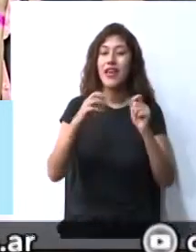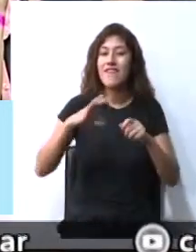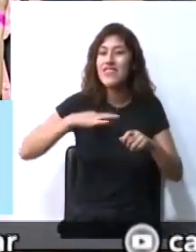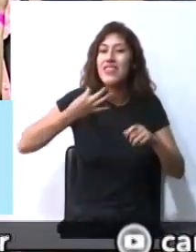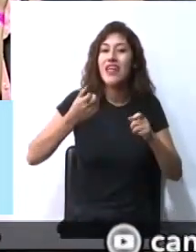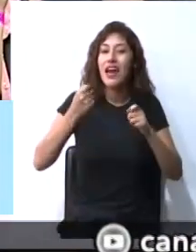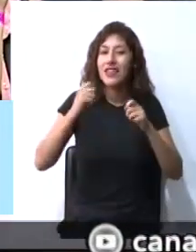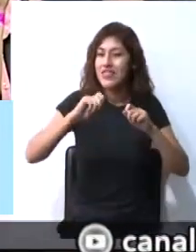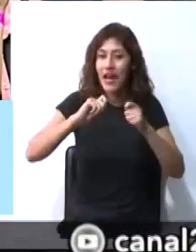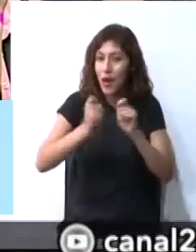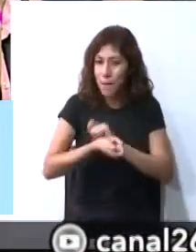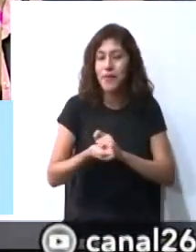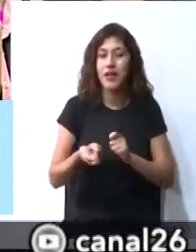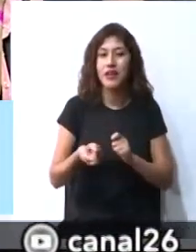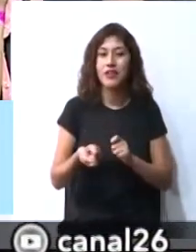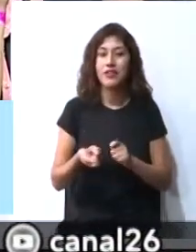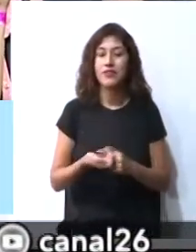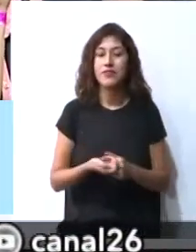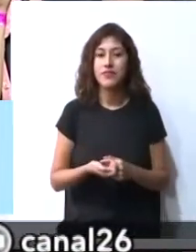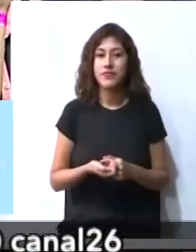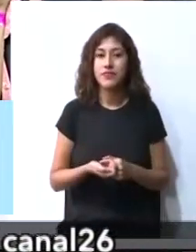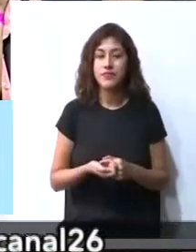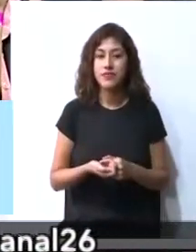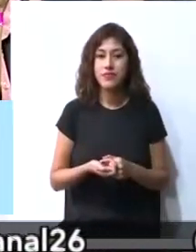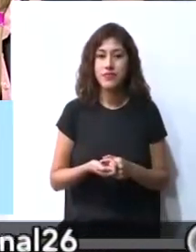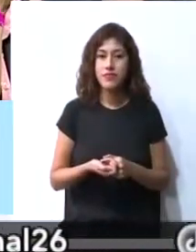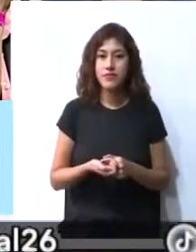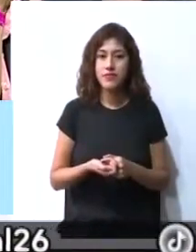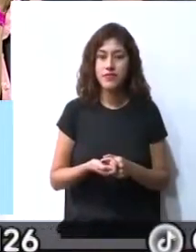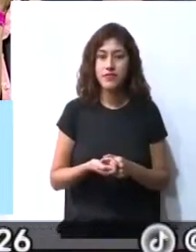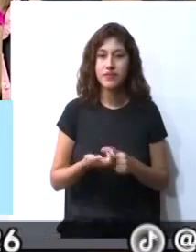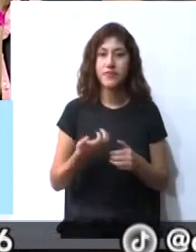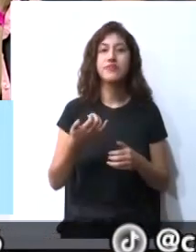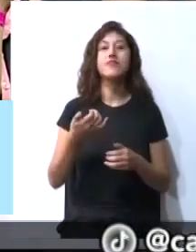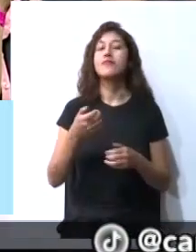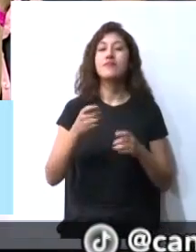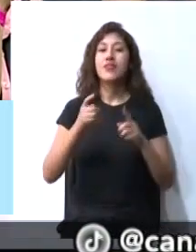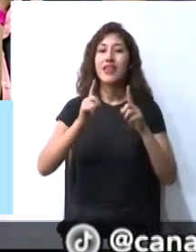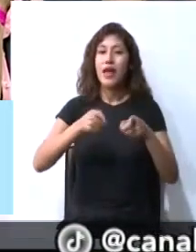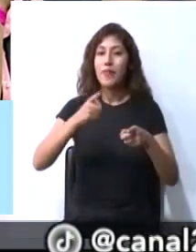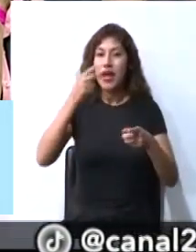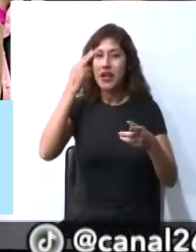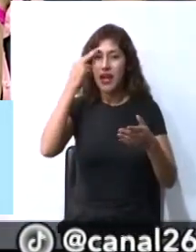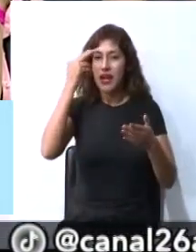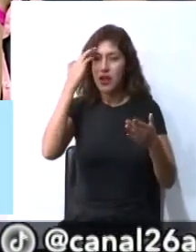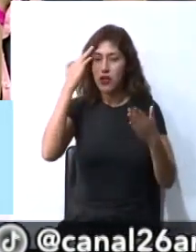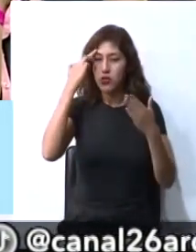la Policía, que tiene el noble objetivo de reconocer a los policías por su trabajo.